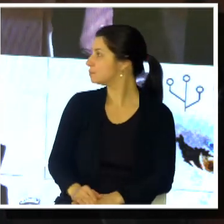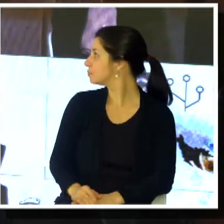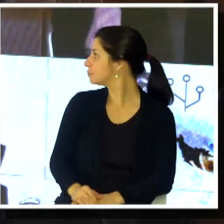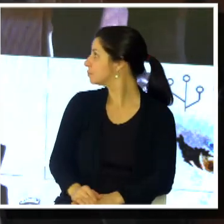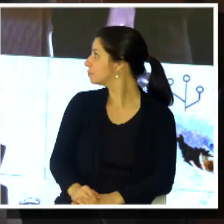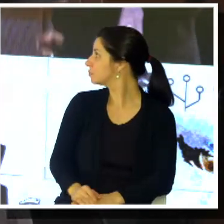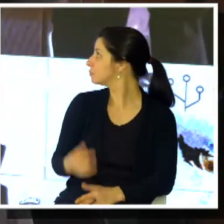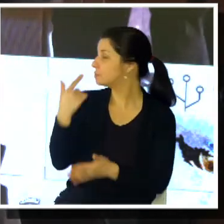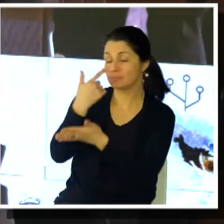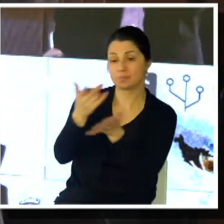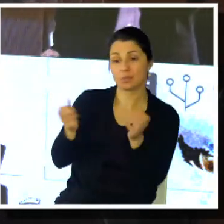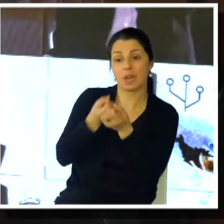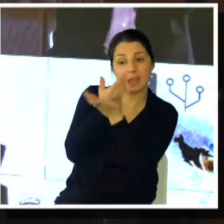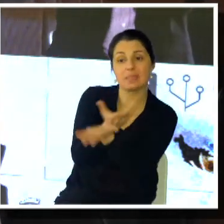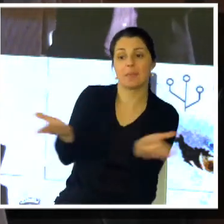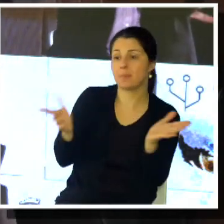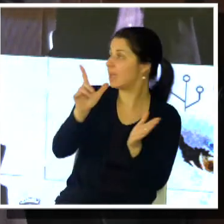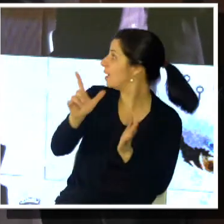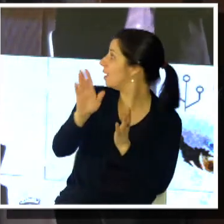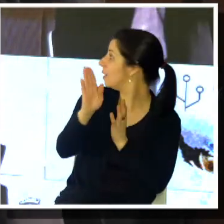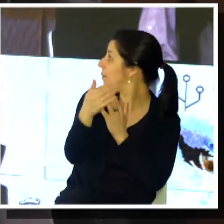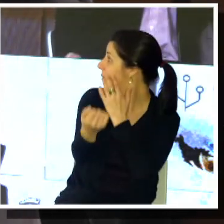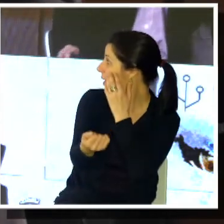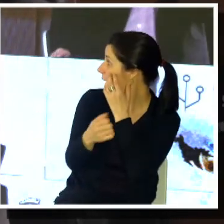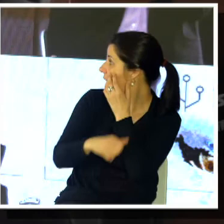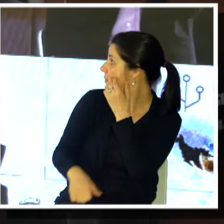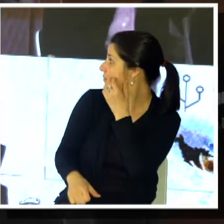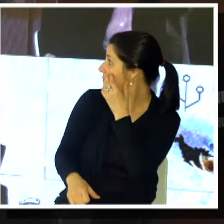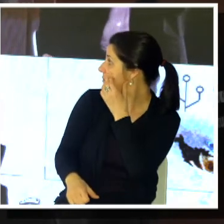Un poco mostrar los despliegues de LPA, o sea, de Narrowband IoT